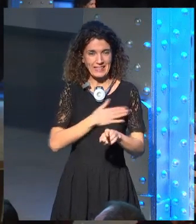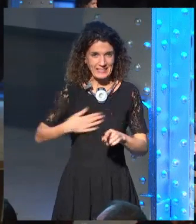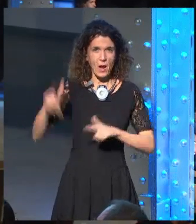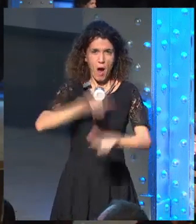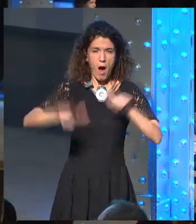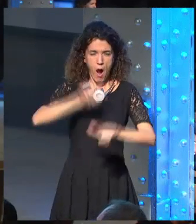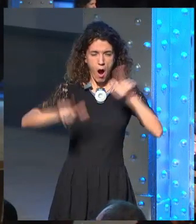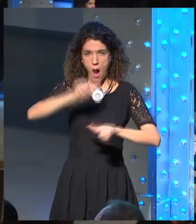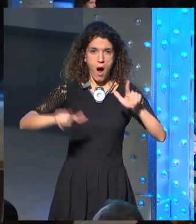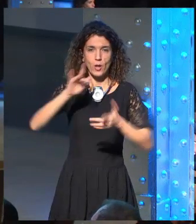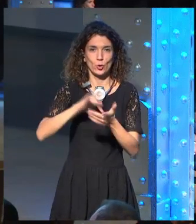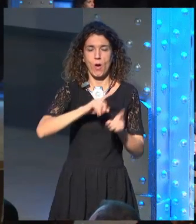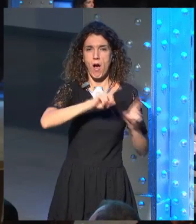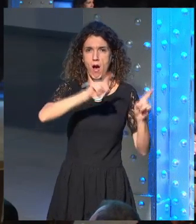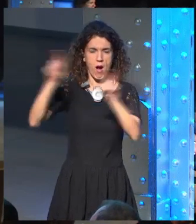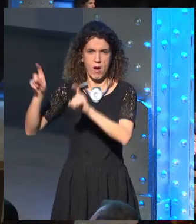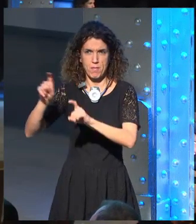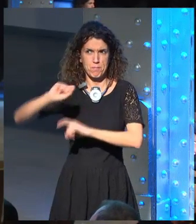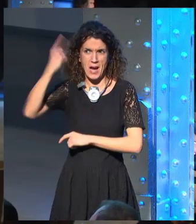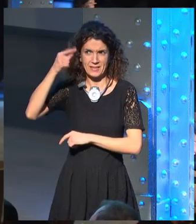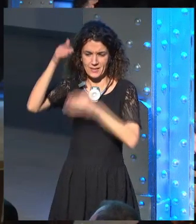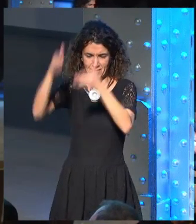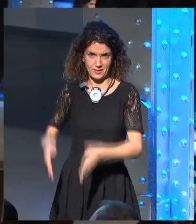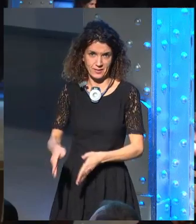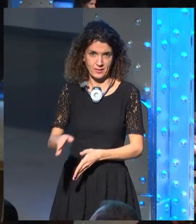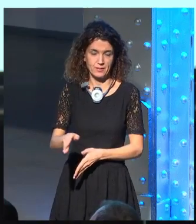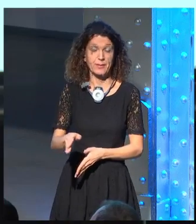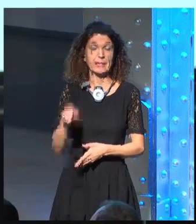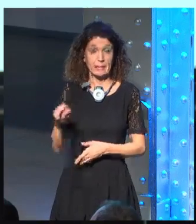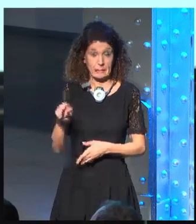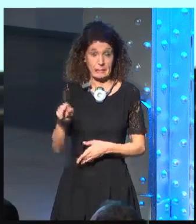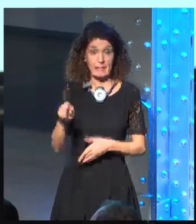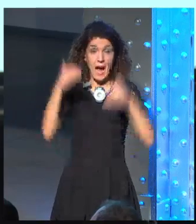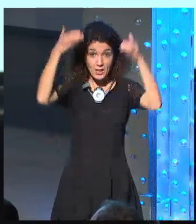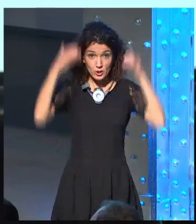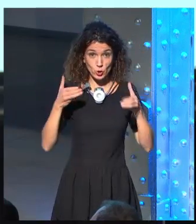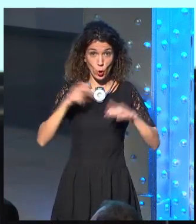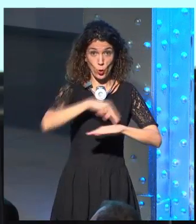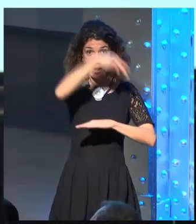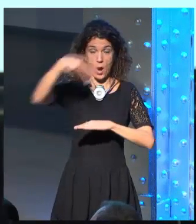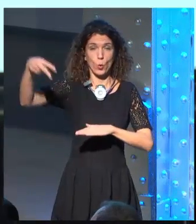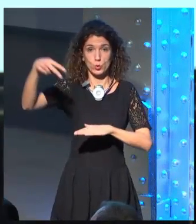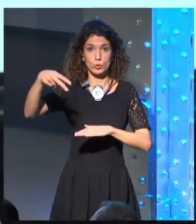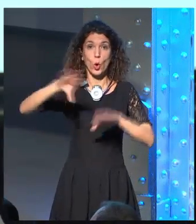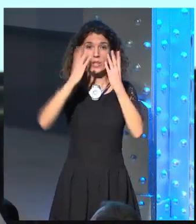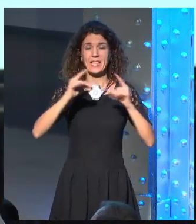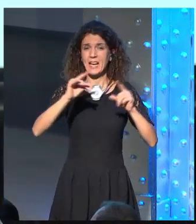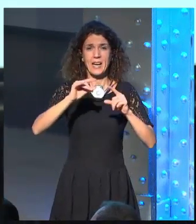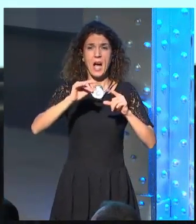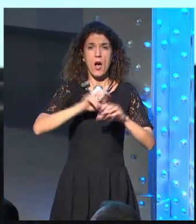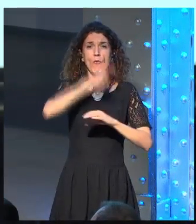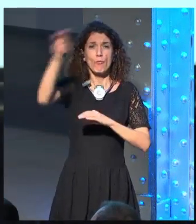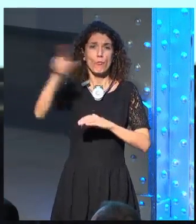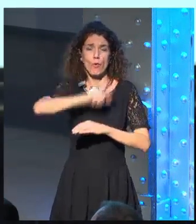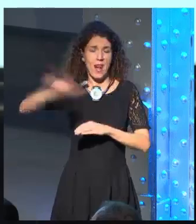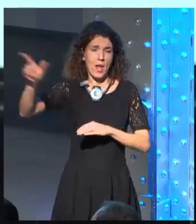viajar, por conocer nuevos espacios. Al astronauta norteamericano que más tiempo ha estado fuera de la Tierra, a